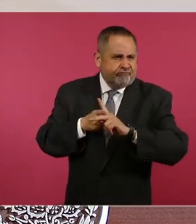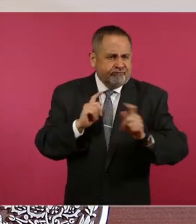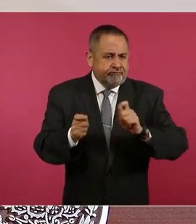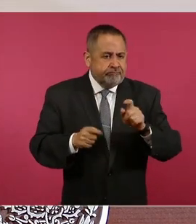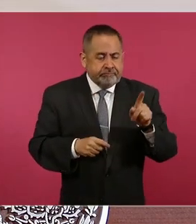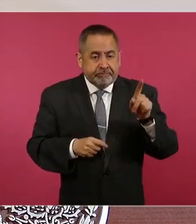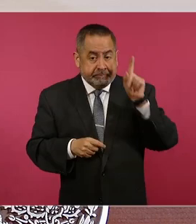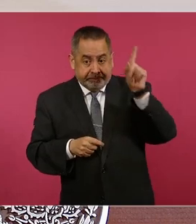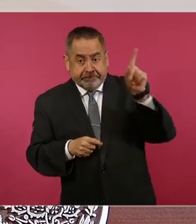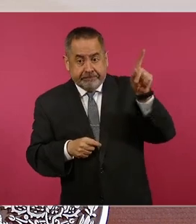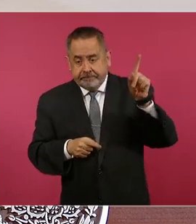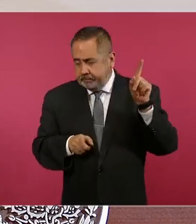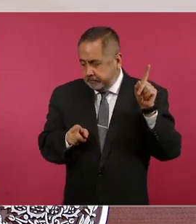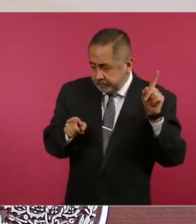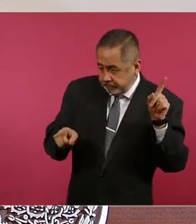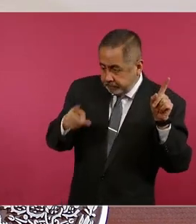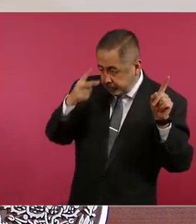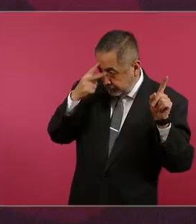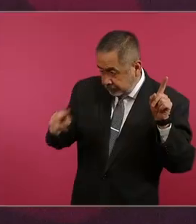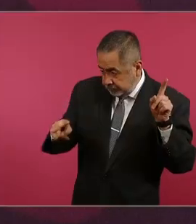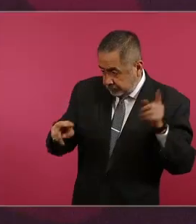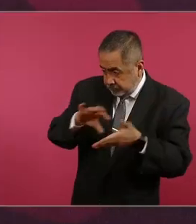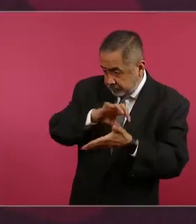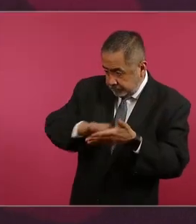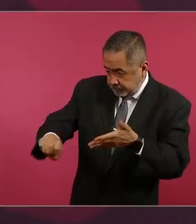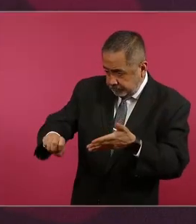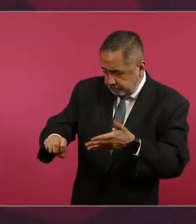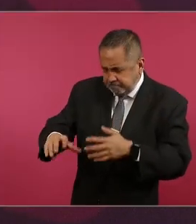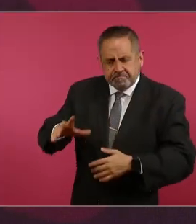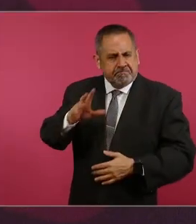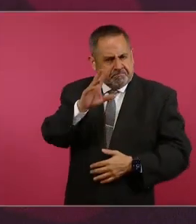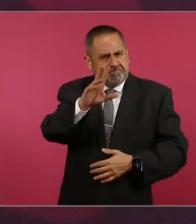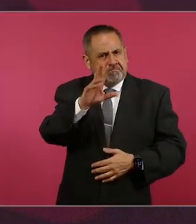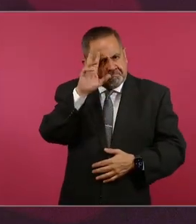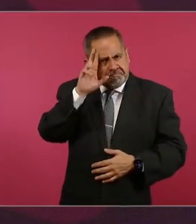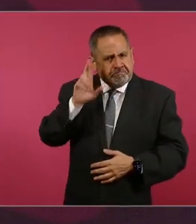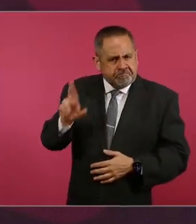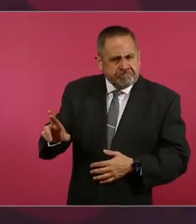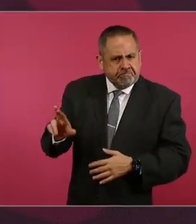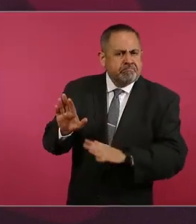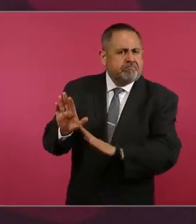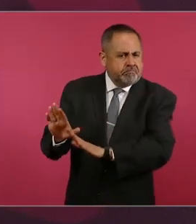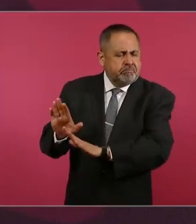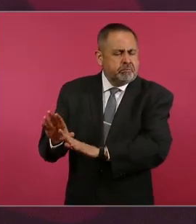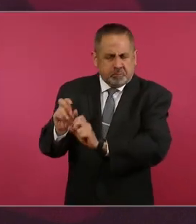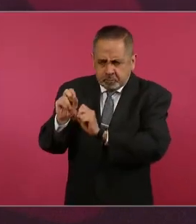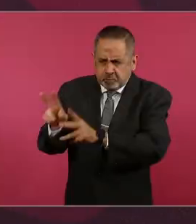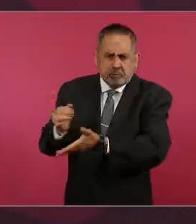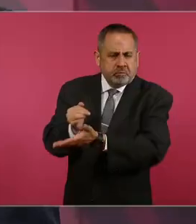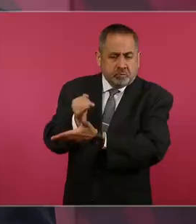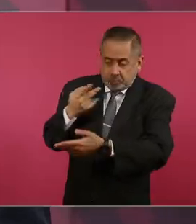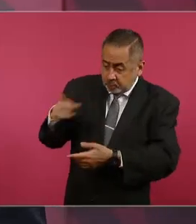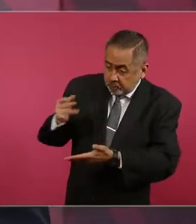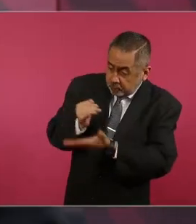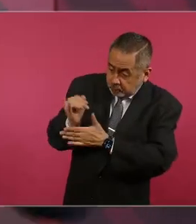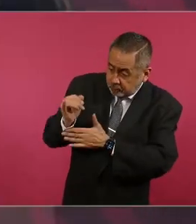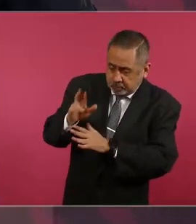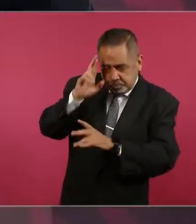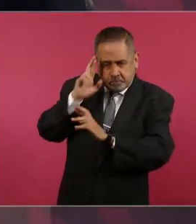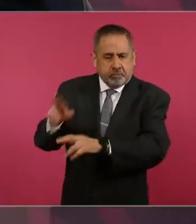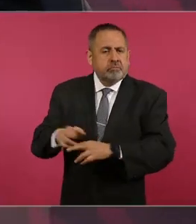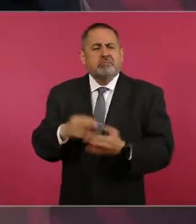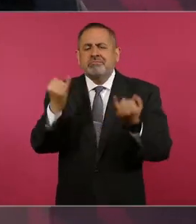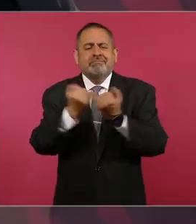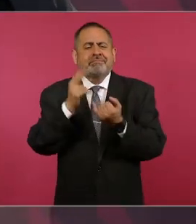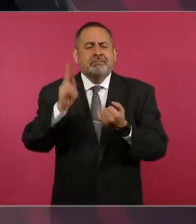respetuoso de la decisión que tomó el presidente Cárdenas. Así como